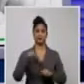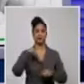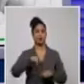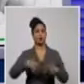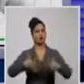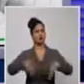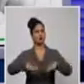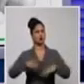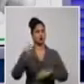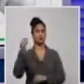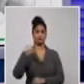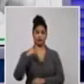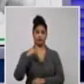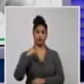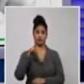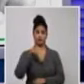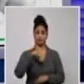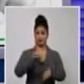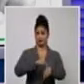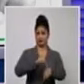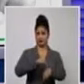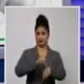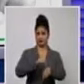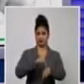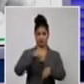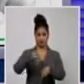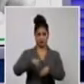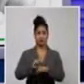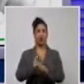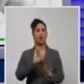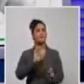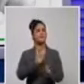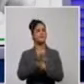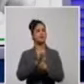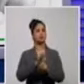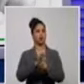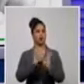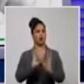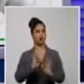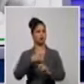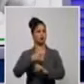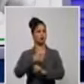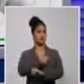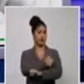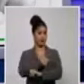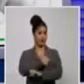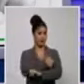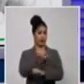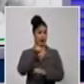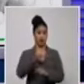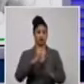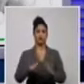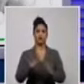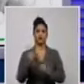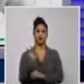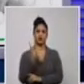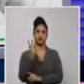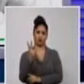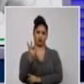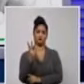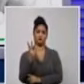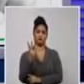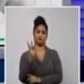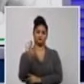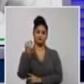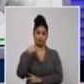que dentro de unas horas comenzarán los ensayos clínicos fase 2 del candidato vacunal cubano Abdala